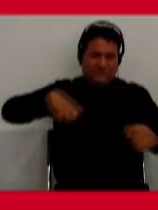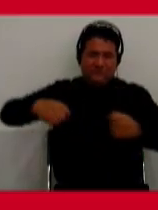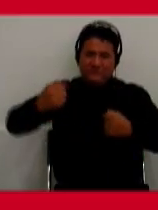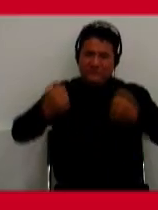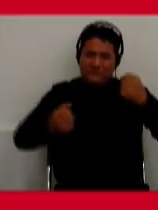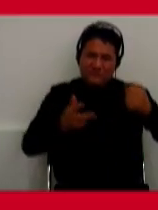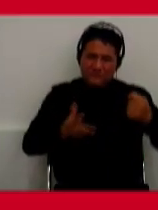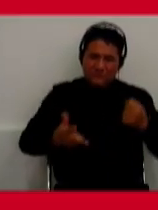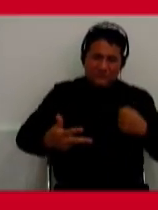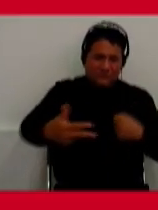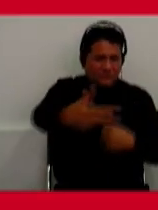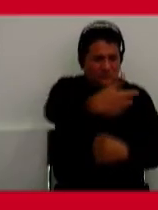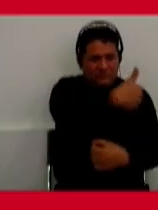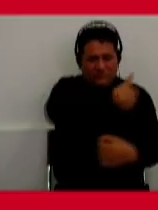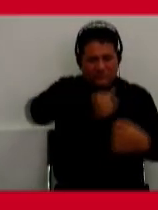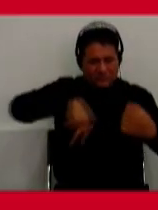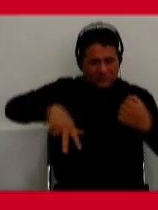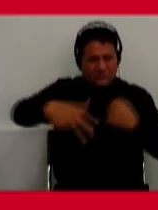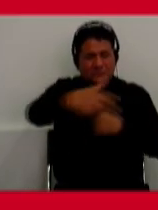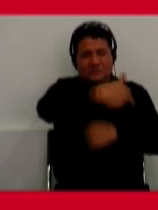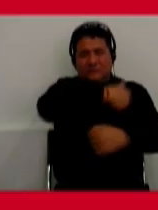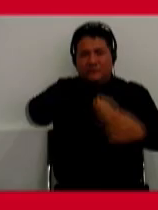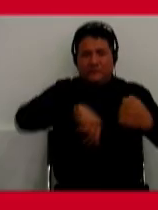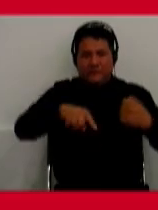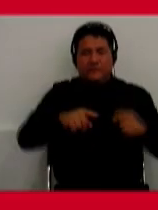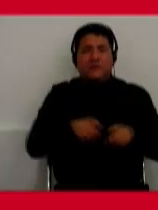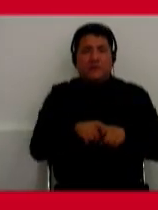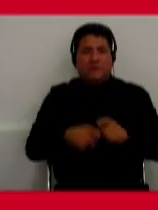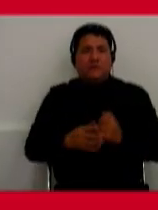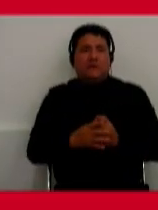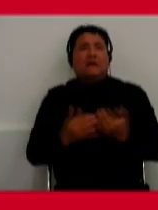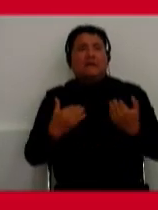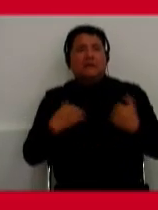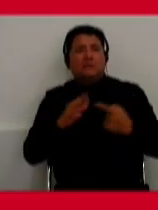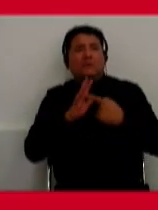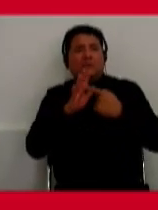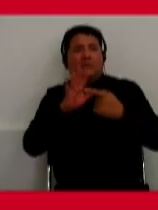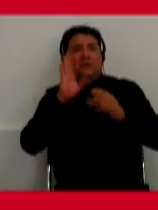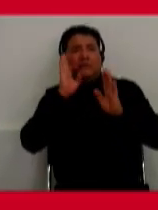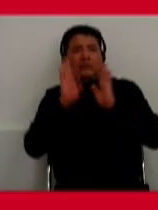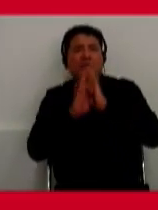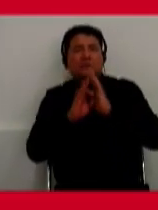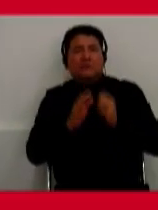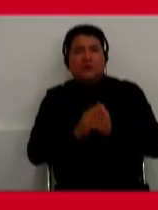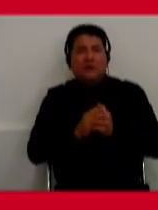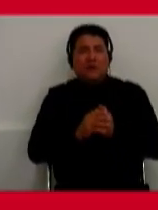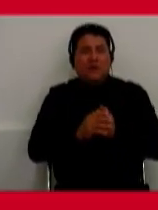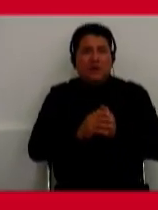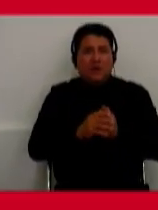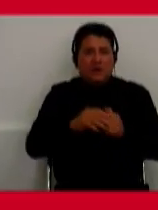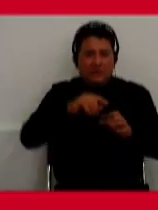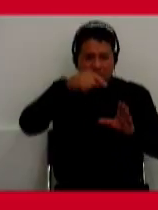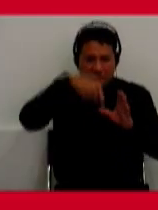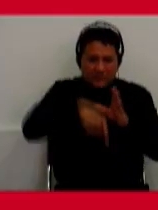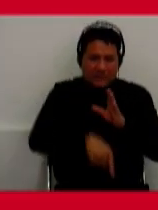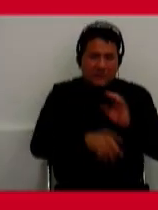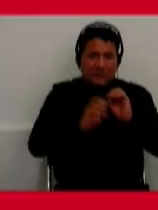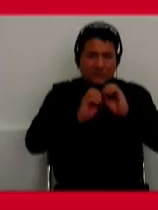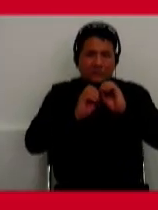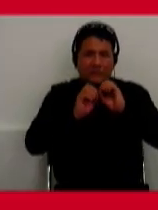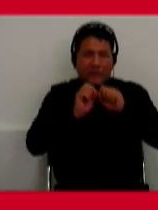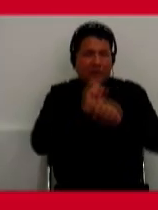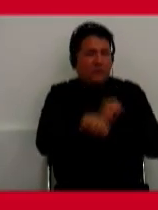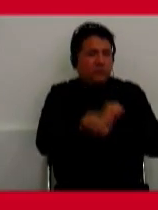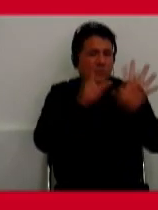lado sur. También un claro ejemplo en los cambios de método de minado. Ticlio, la unidad minera de Ticlio,